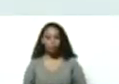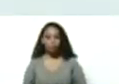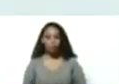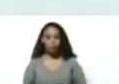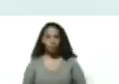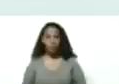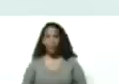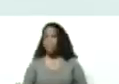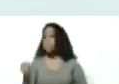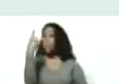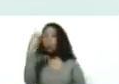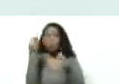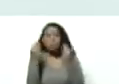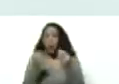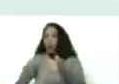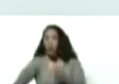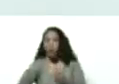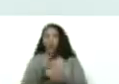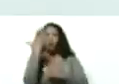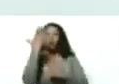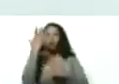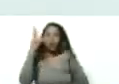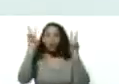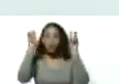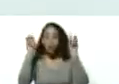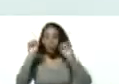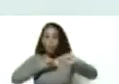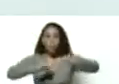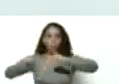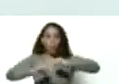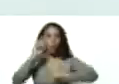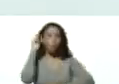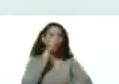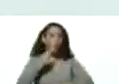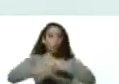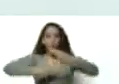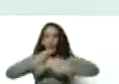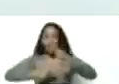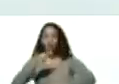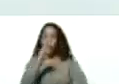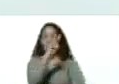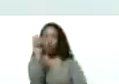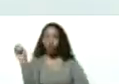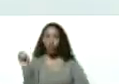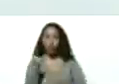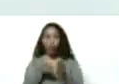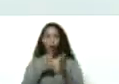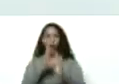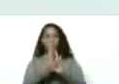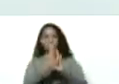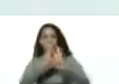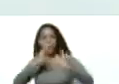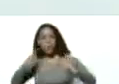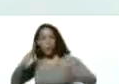Primero para fundar el movimiento bolivariano revolucionario 200 en filas militares.